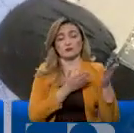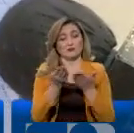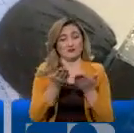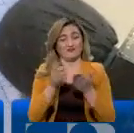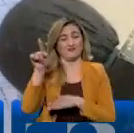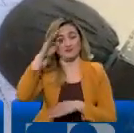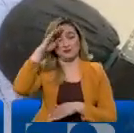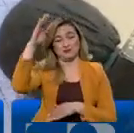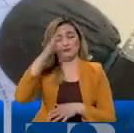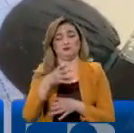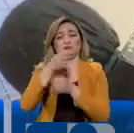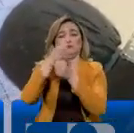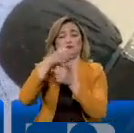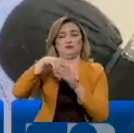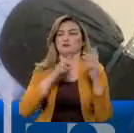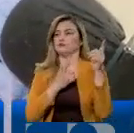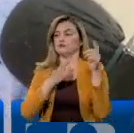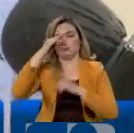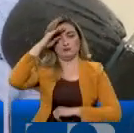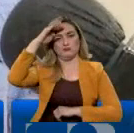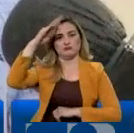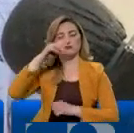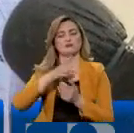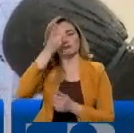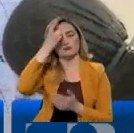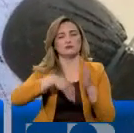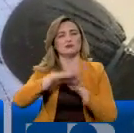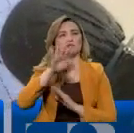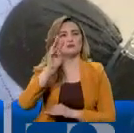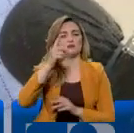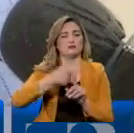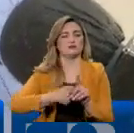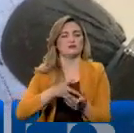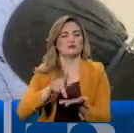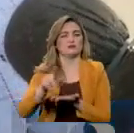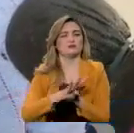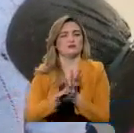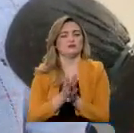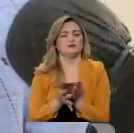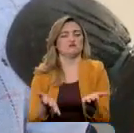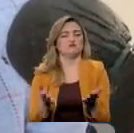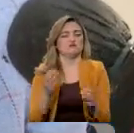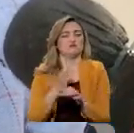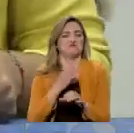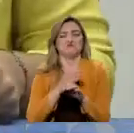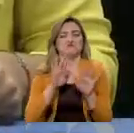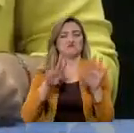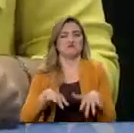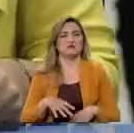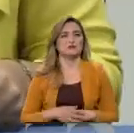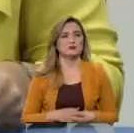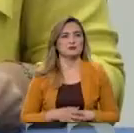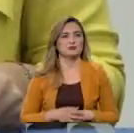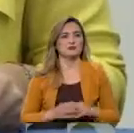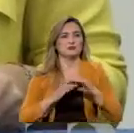servicio en la institución se les debe más de 6 meses. Creo que aproximadamente 9 meses. El